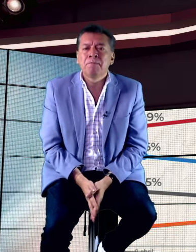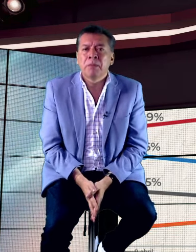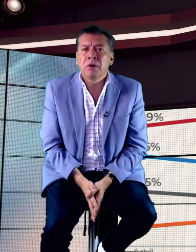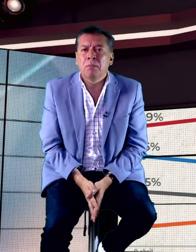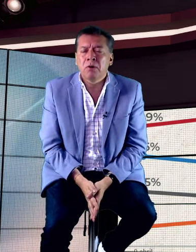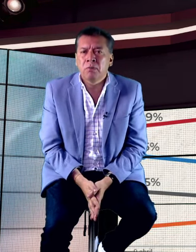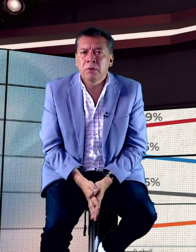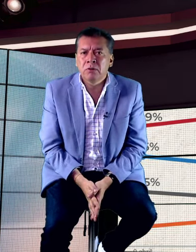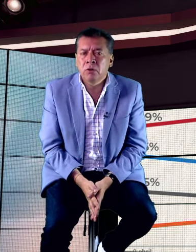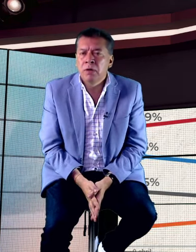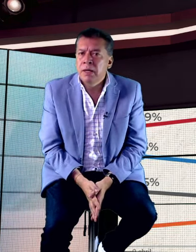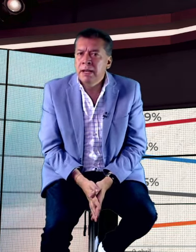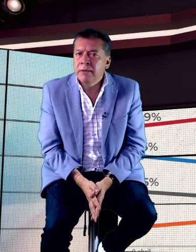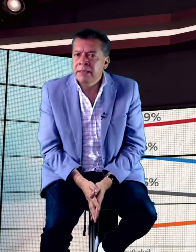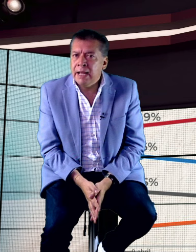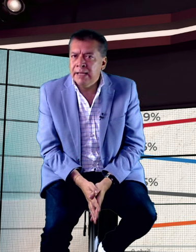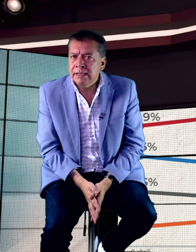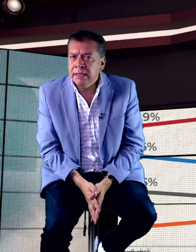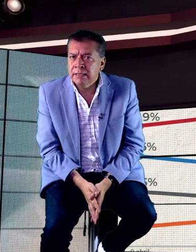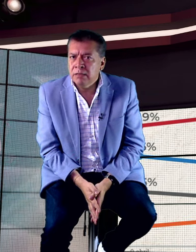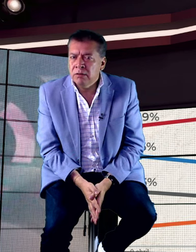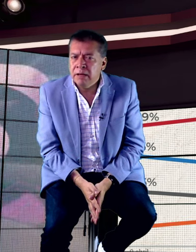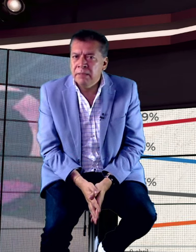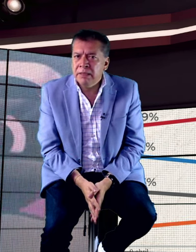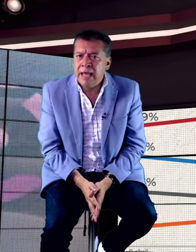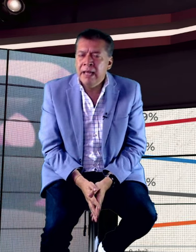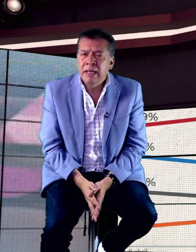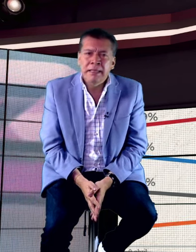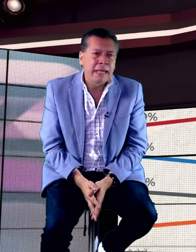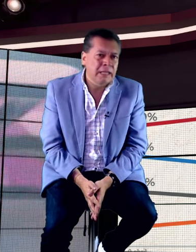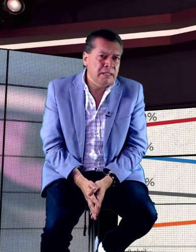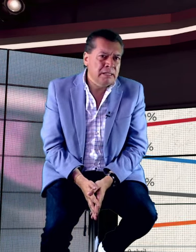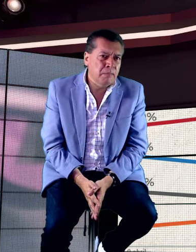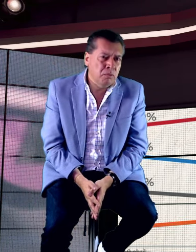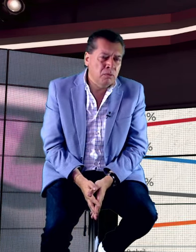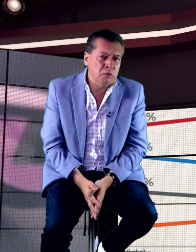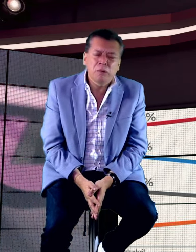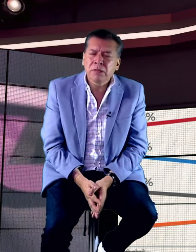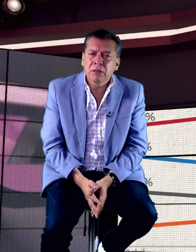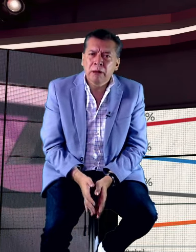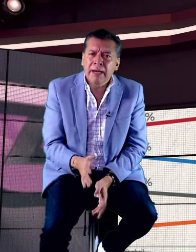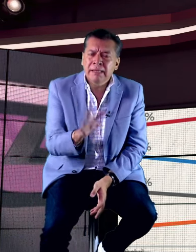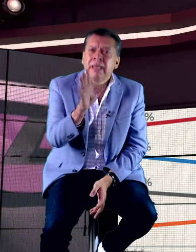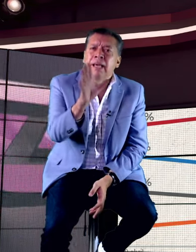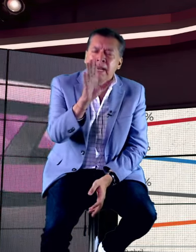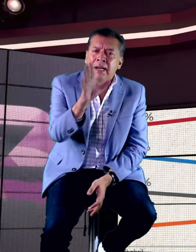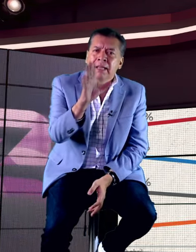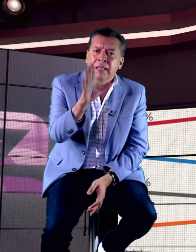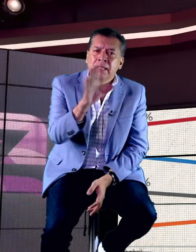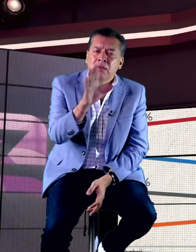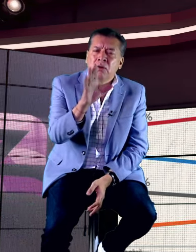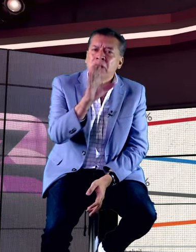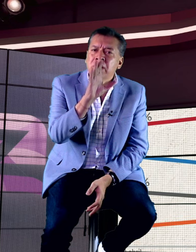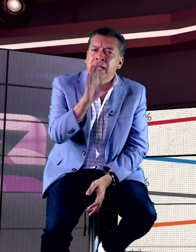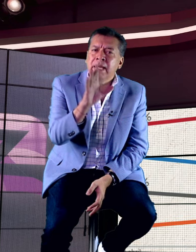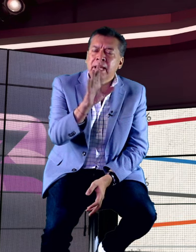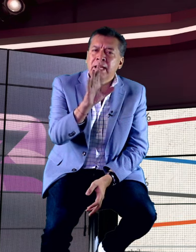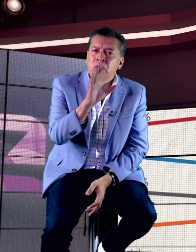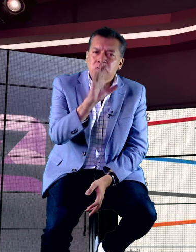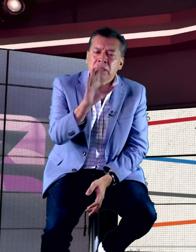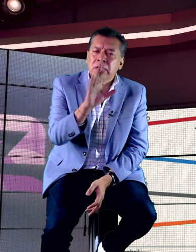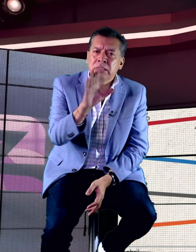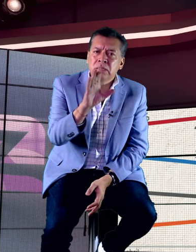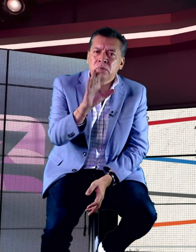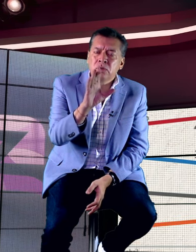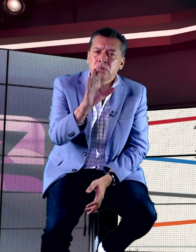qué pasa pero por lo pronto la ventaja sigue siendo de Armenta de 15 puntos porcentuales en el entendido de que